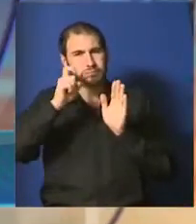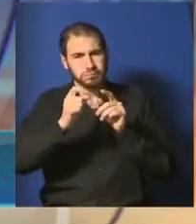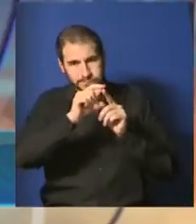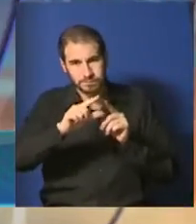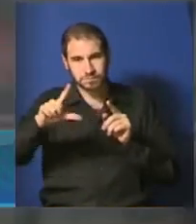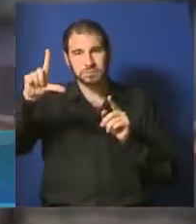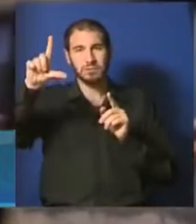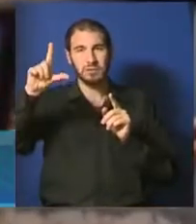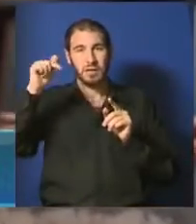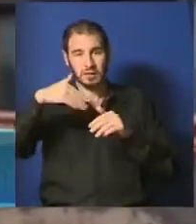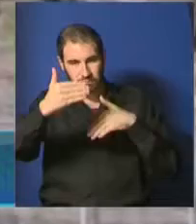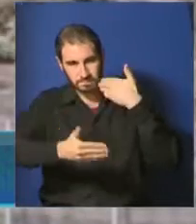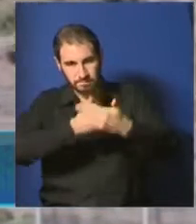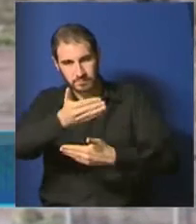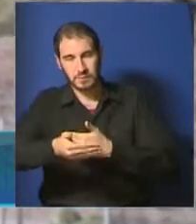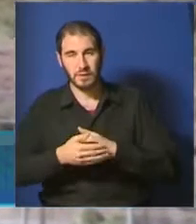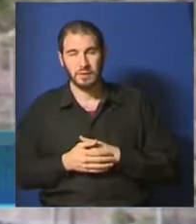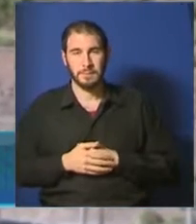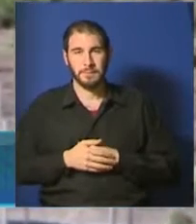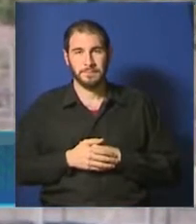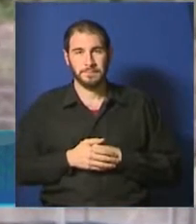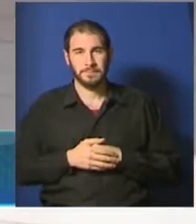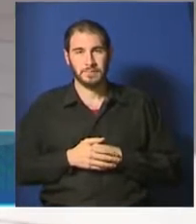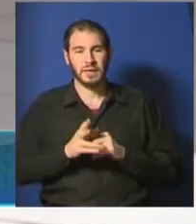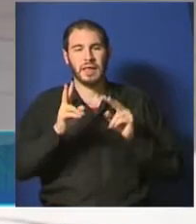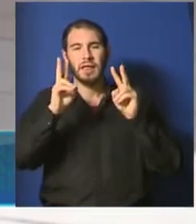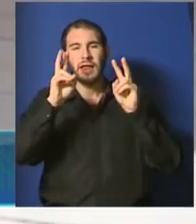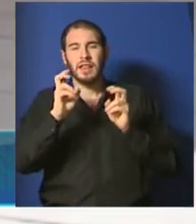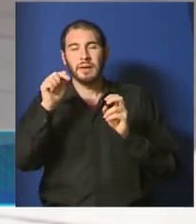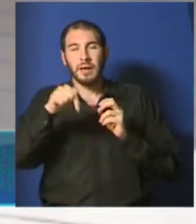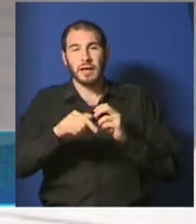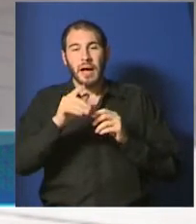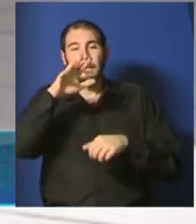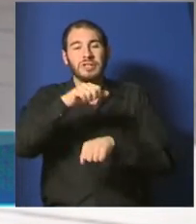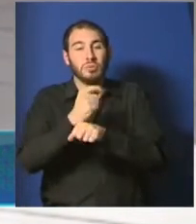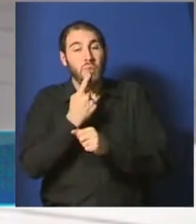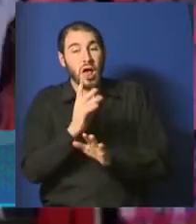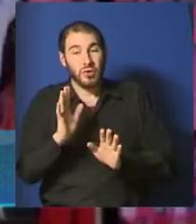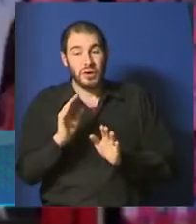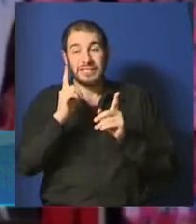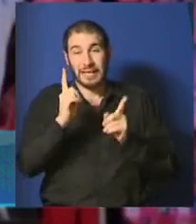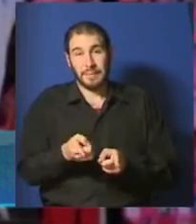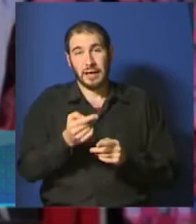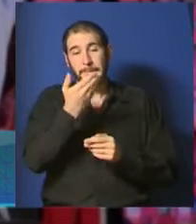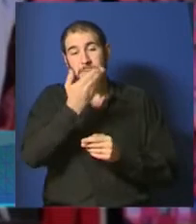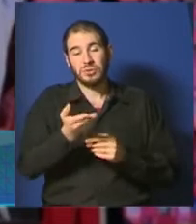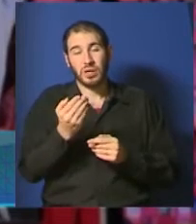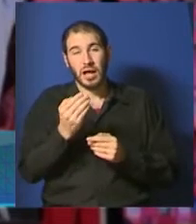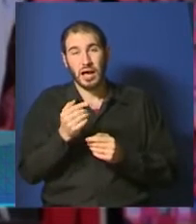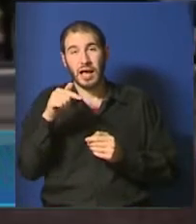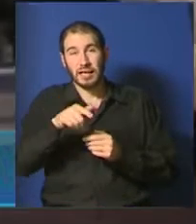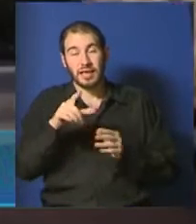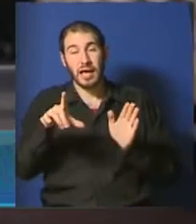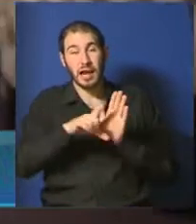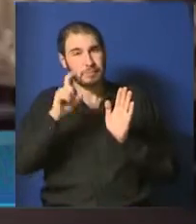sido algo que se ha ido dando, y el tema de la prisión preventiva y de las personas que han